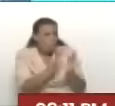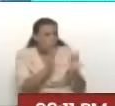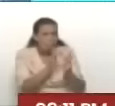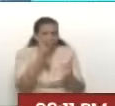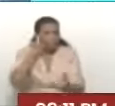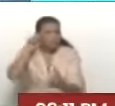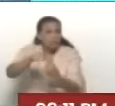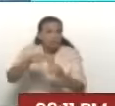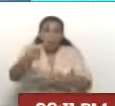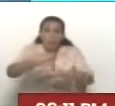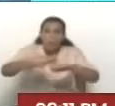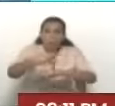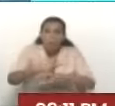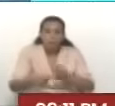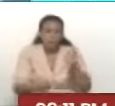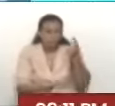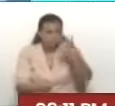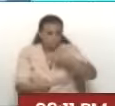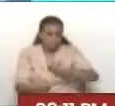directo, ustedes,